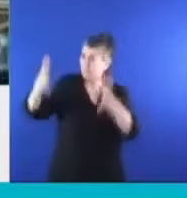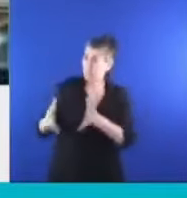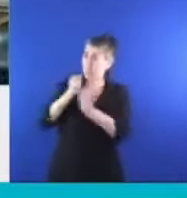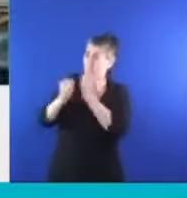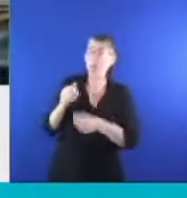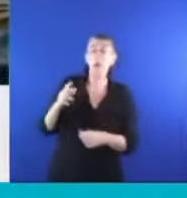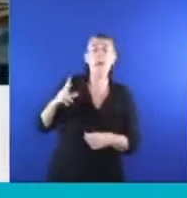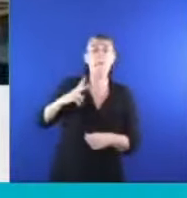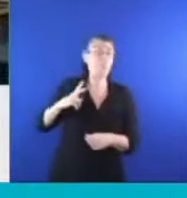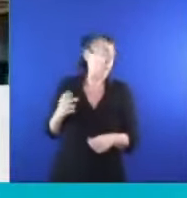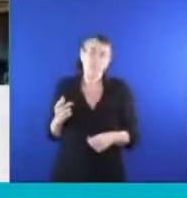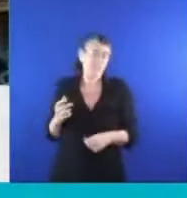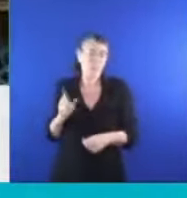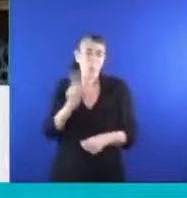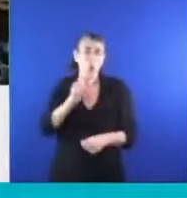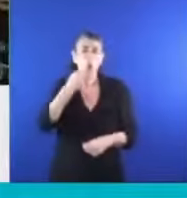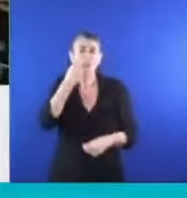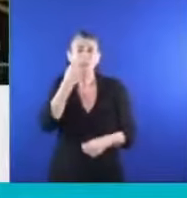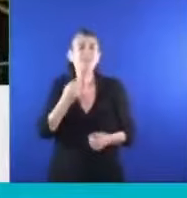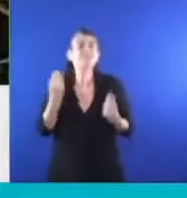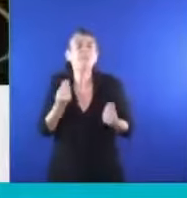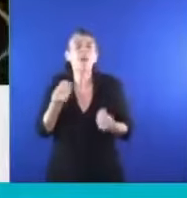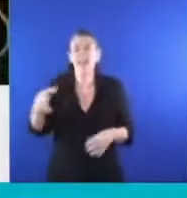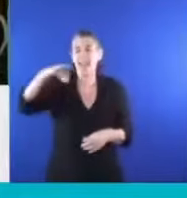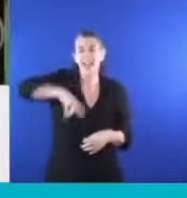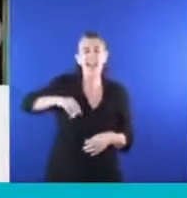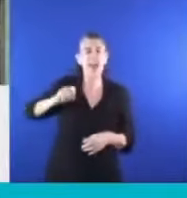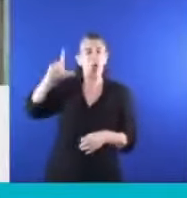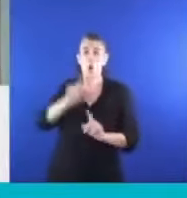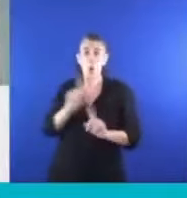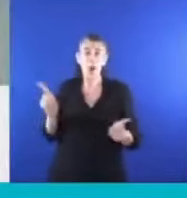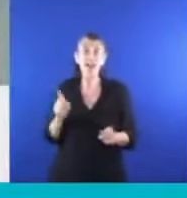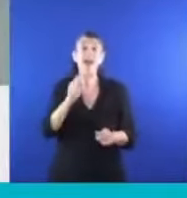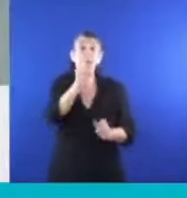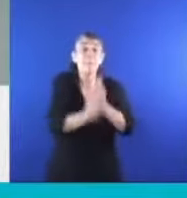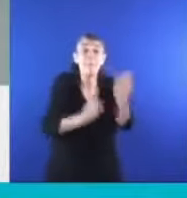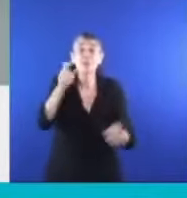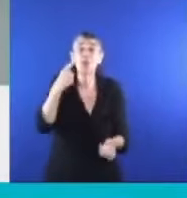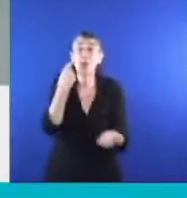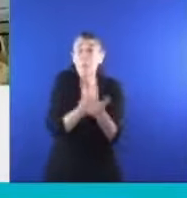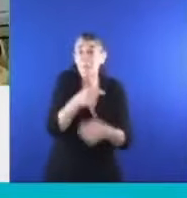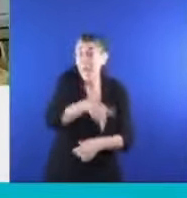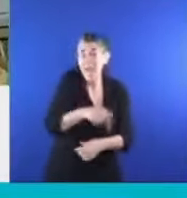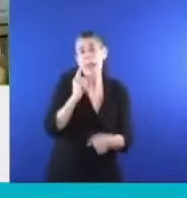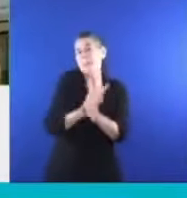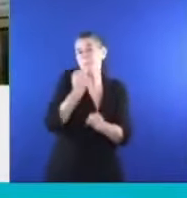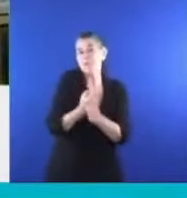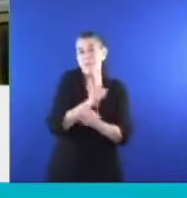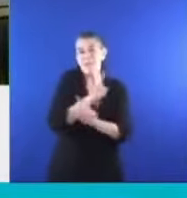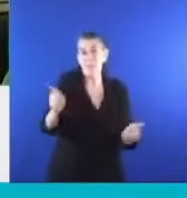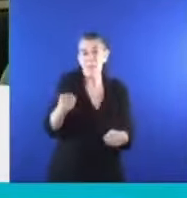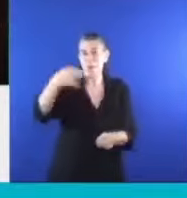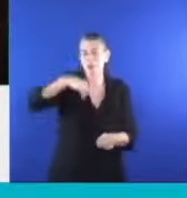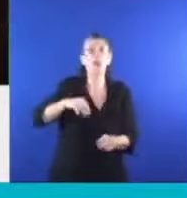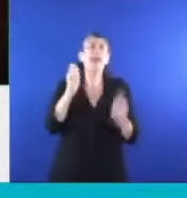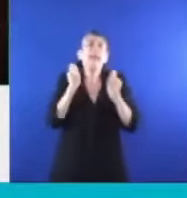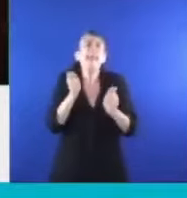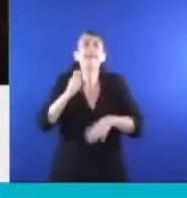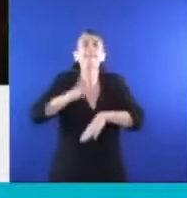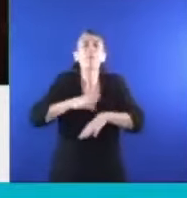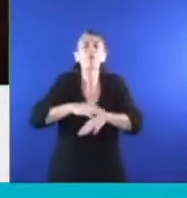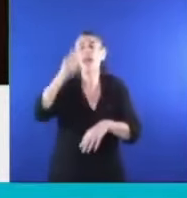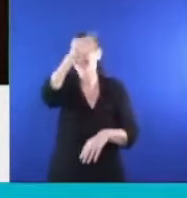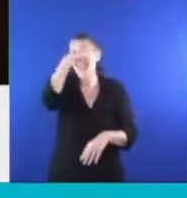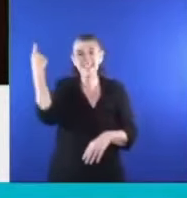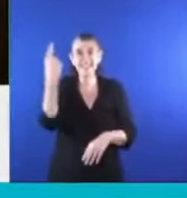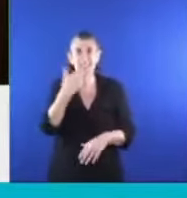porque no dan ganancia, ni tampoco las financiarán los vecinos porque exceden sus presupuestos familiares. O las hace el Estado o no